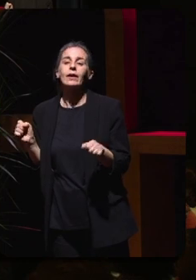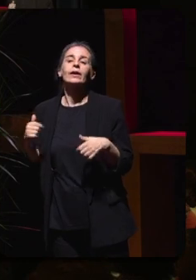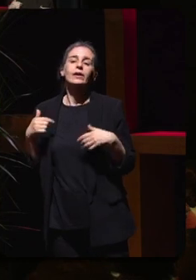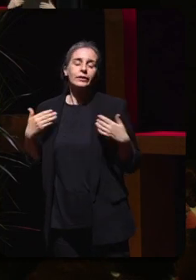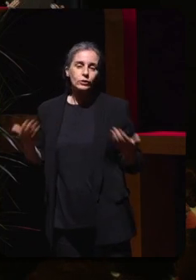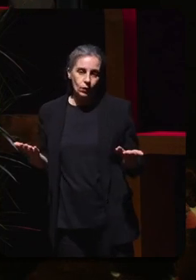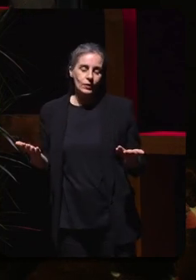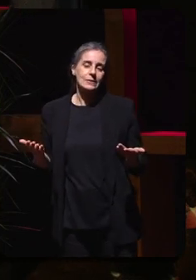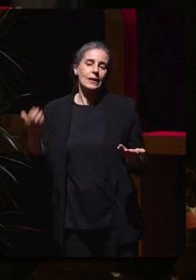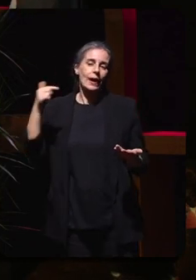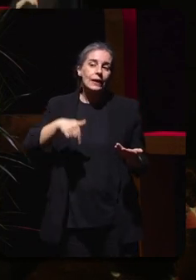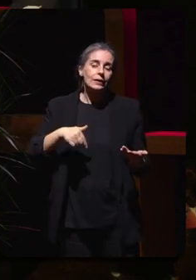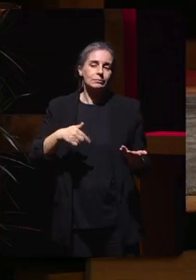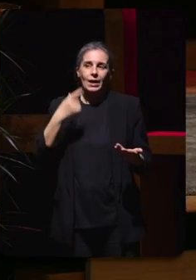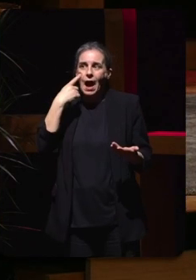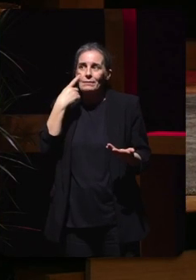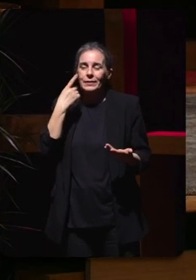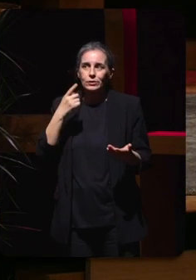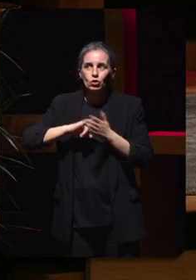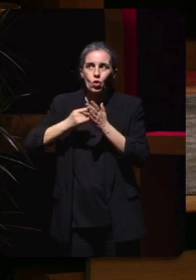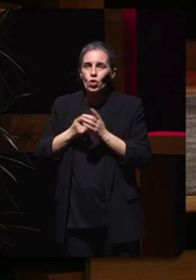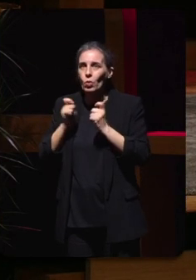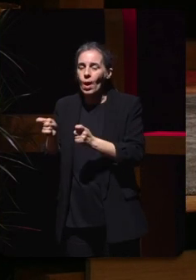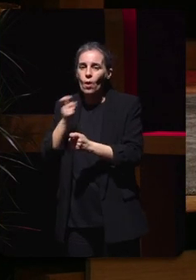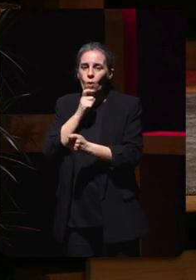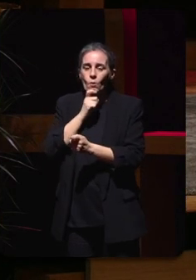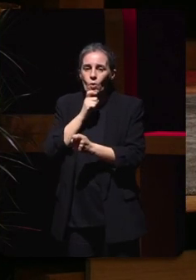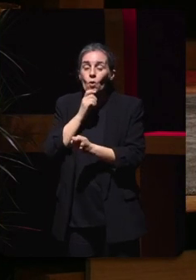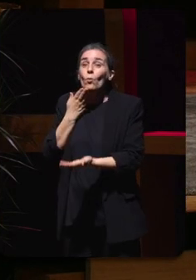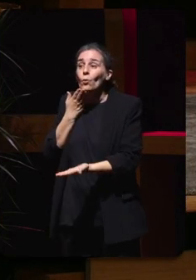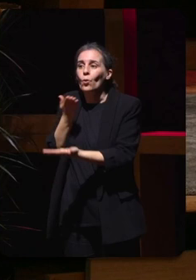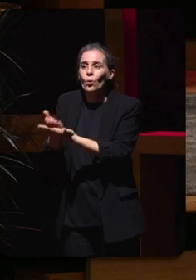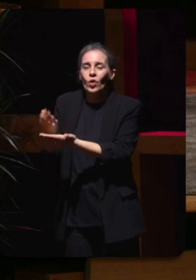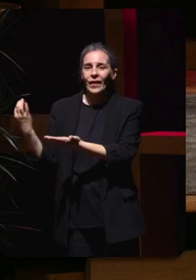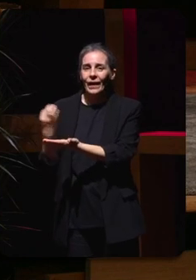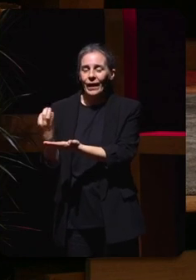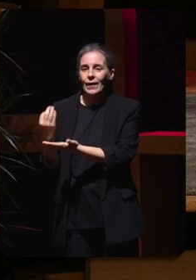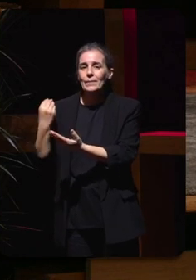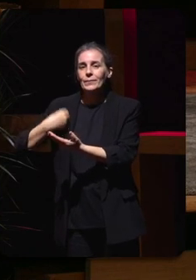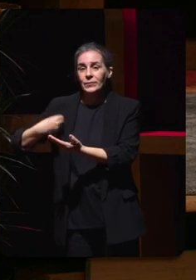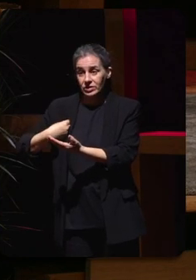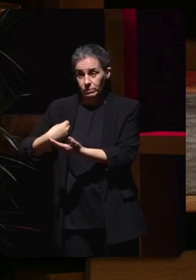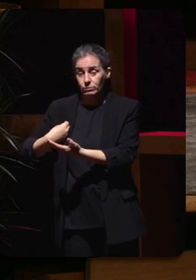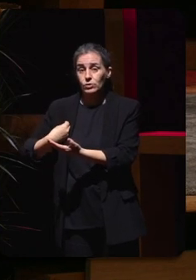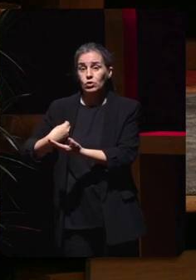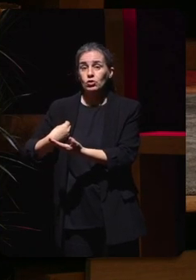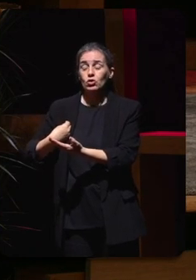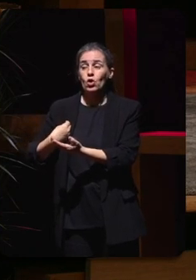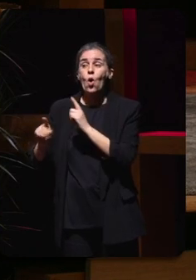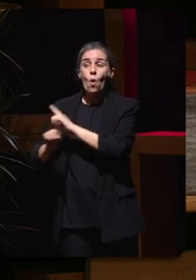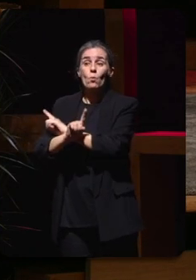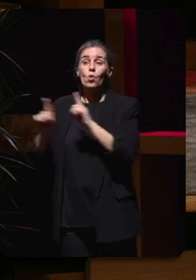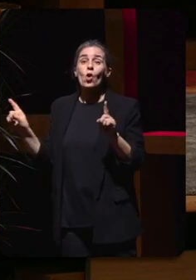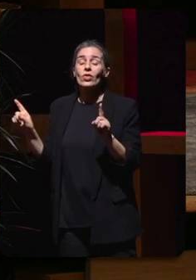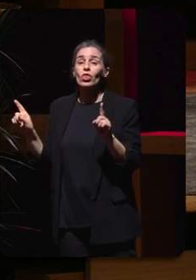pues, a ver cómo resolvían el problema, se propuso que se anulara temporalmente la prohibición, que